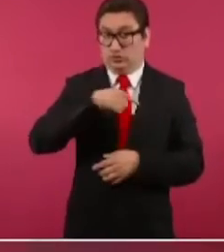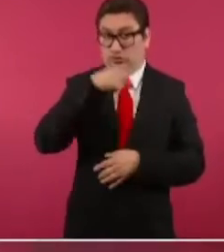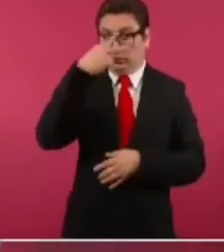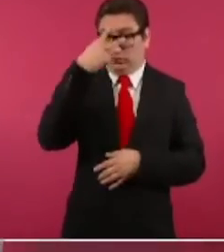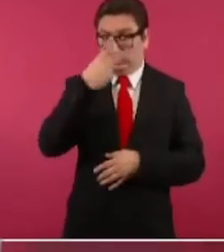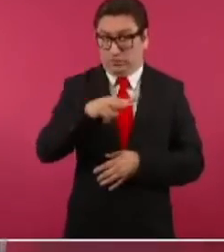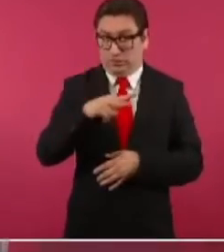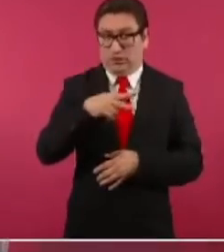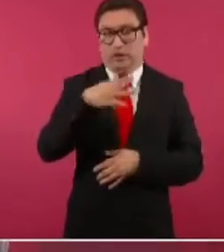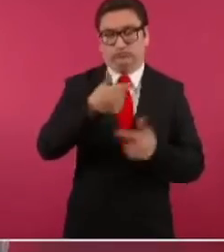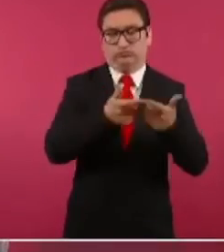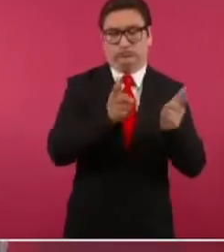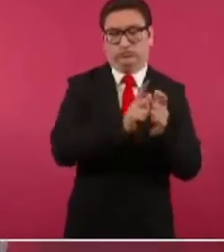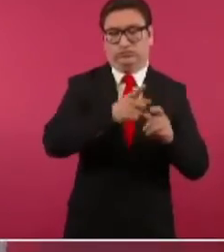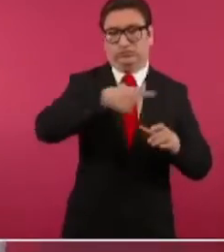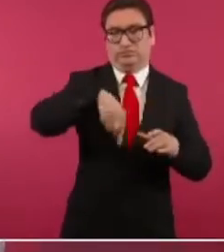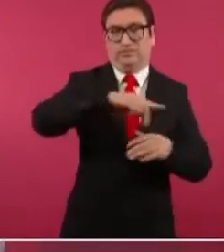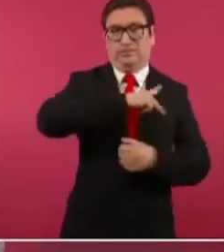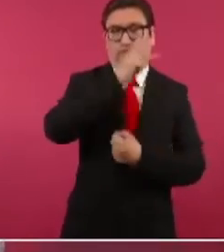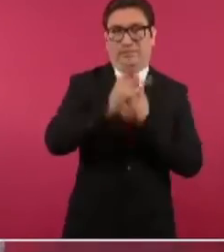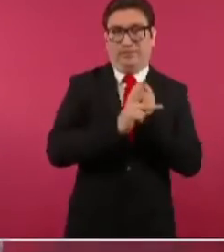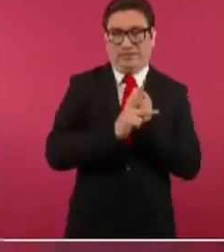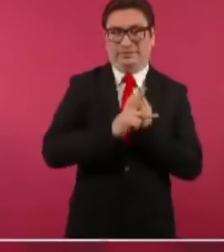los países